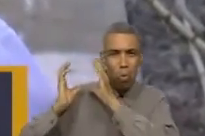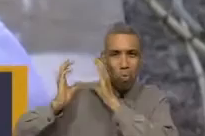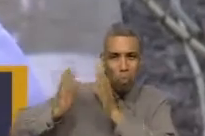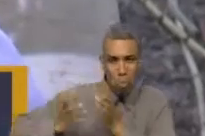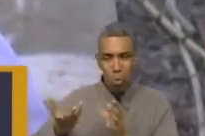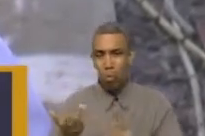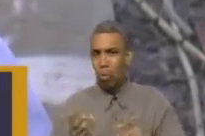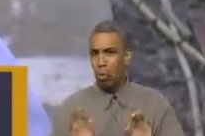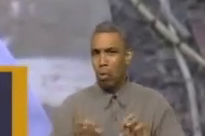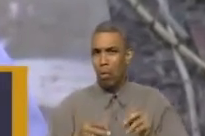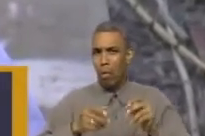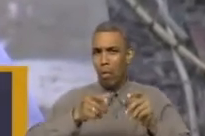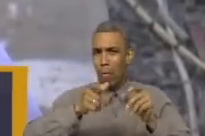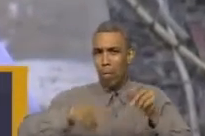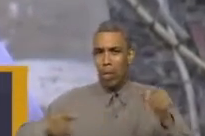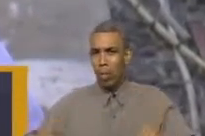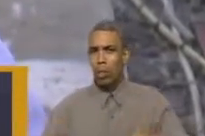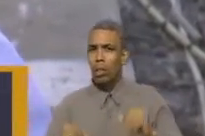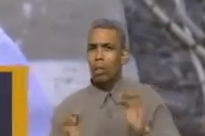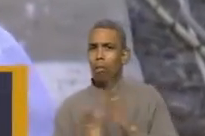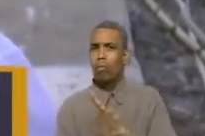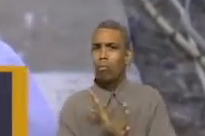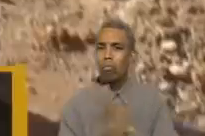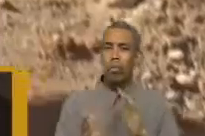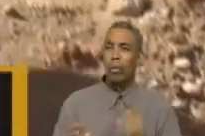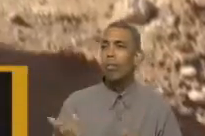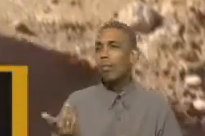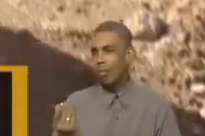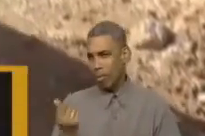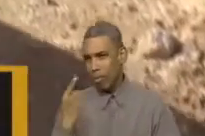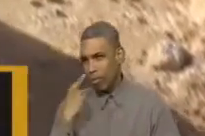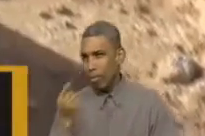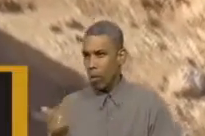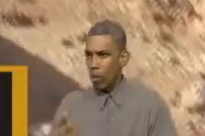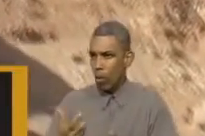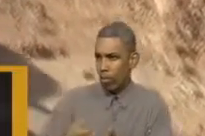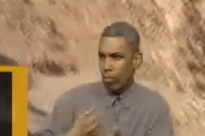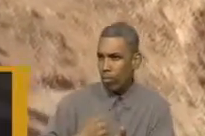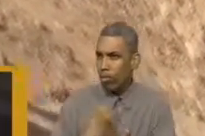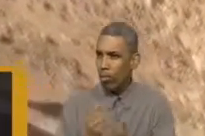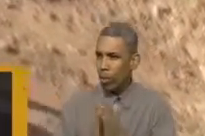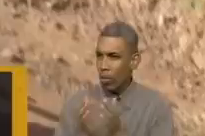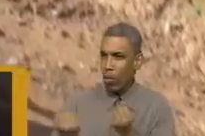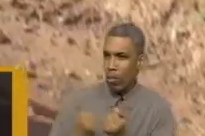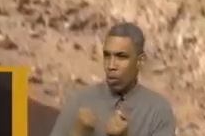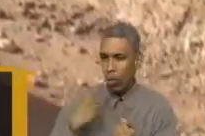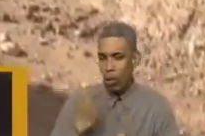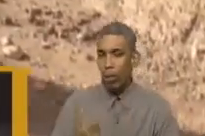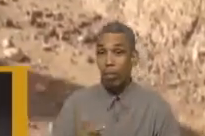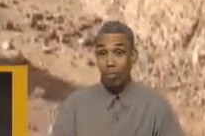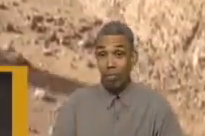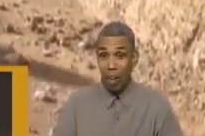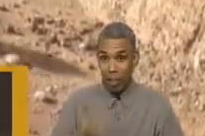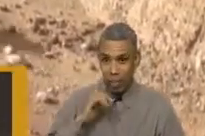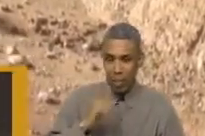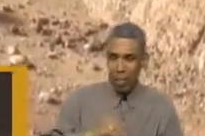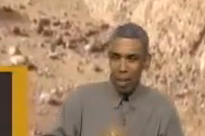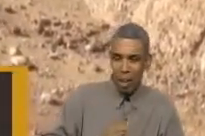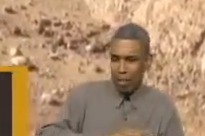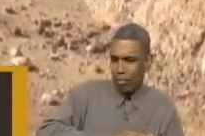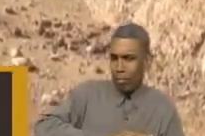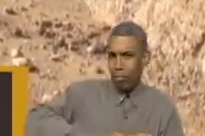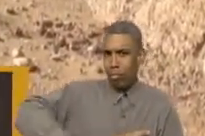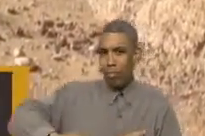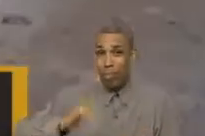pasando nos iba colaborando y lo que ven, 16 metros de piso que